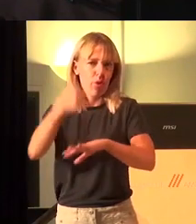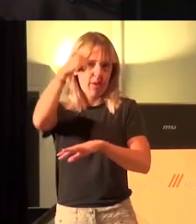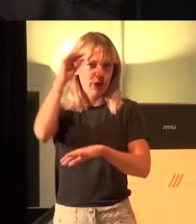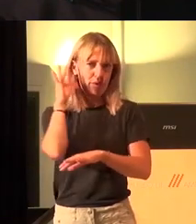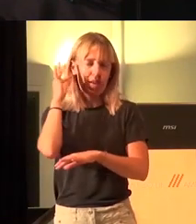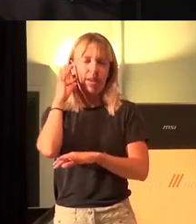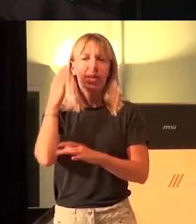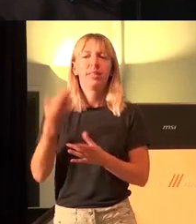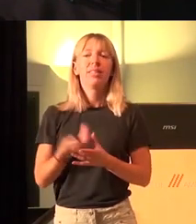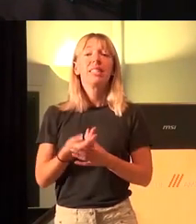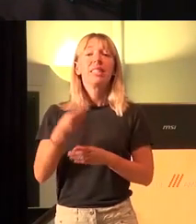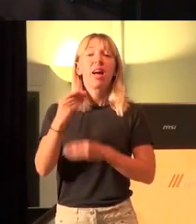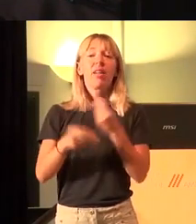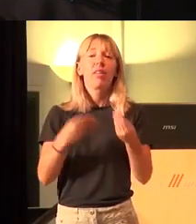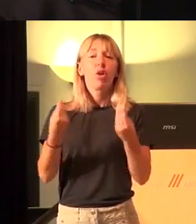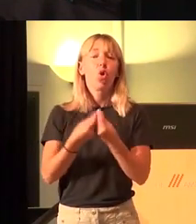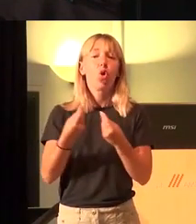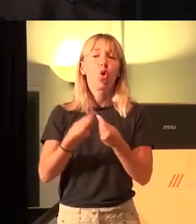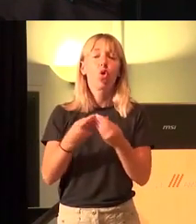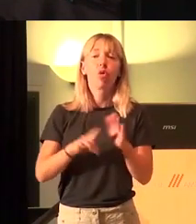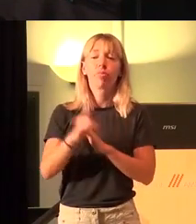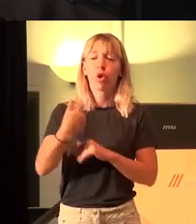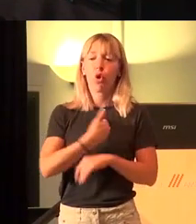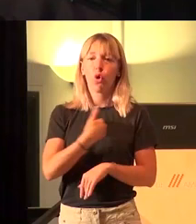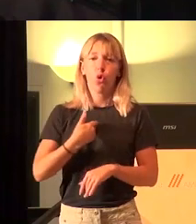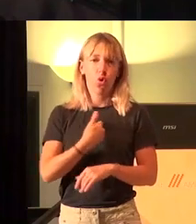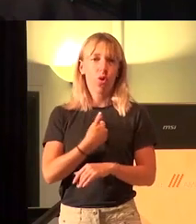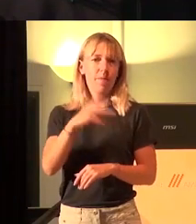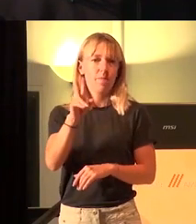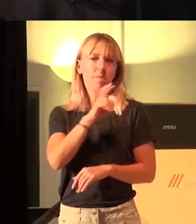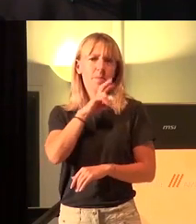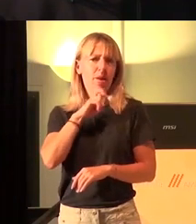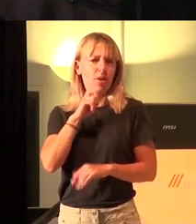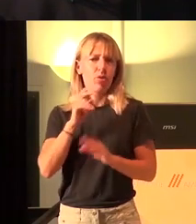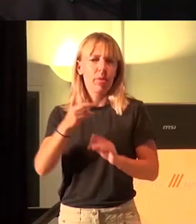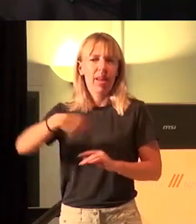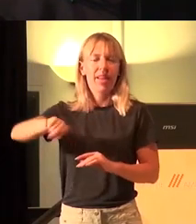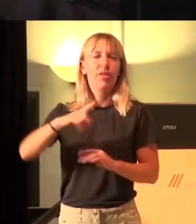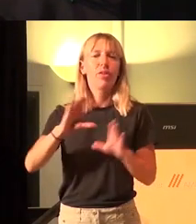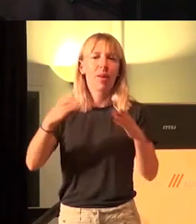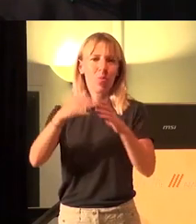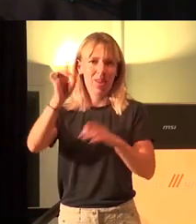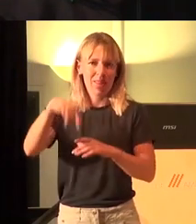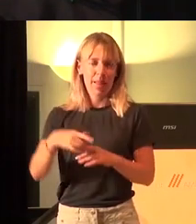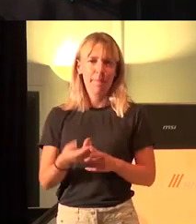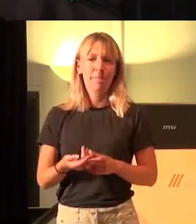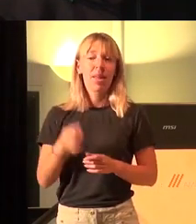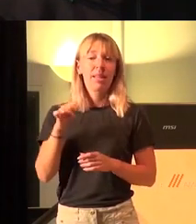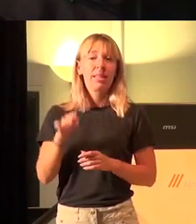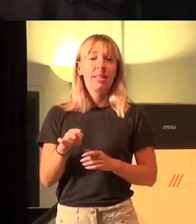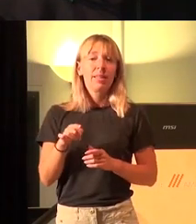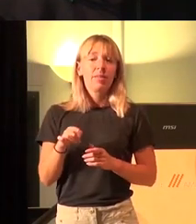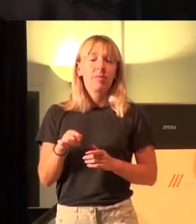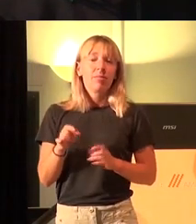ciudadanas, y hacerlo a través del desempeño de roles que sean valiosos para sí mismas y para la comunidad, ¿no? Y aquí,